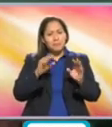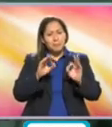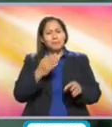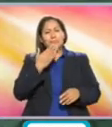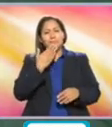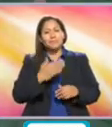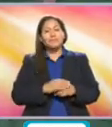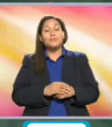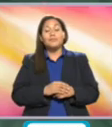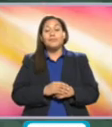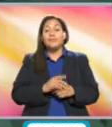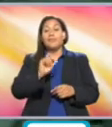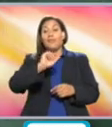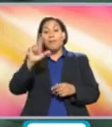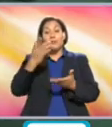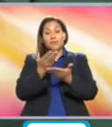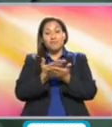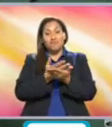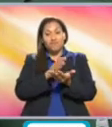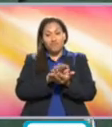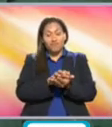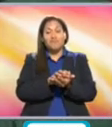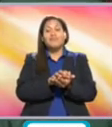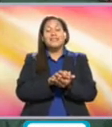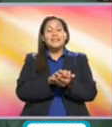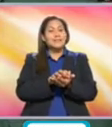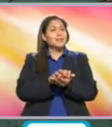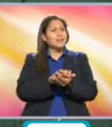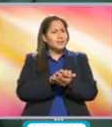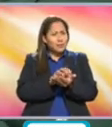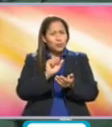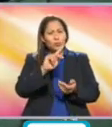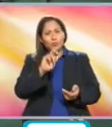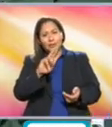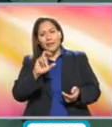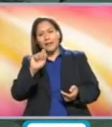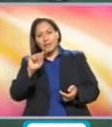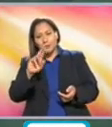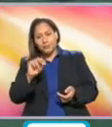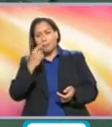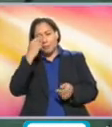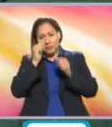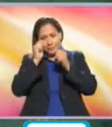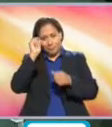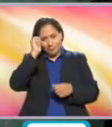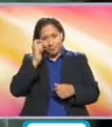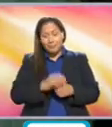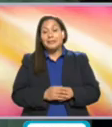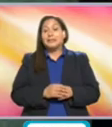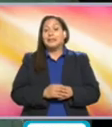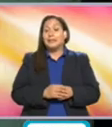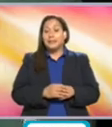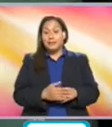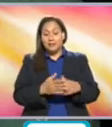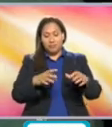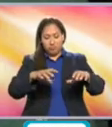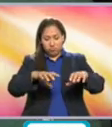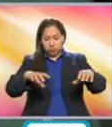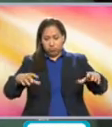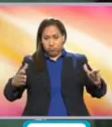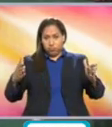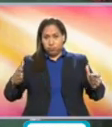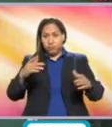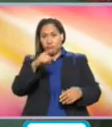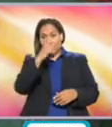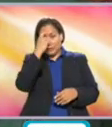es las famosas tortas de Superastro, su servidor. Nada más, que son esas enormes tortas que